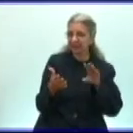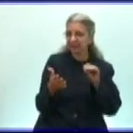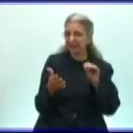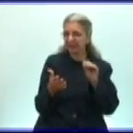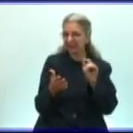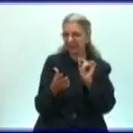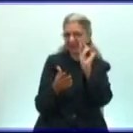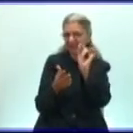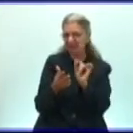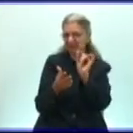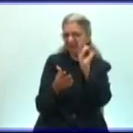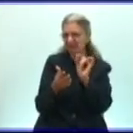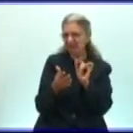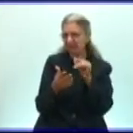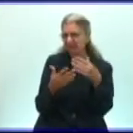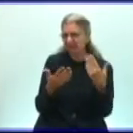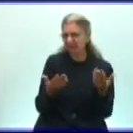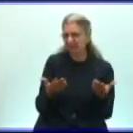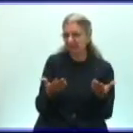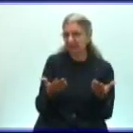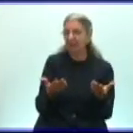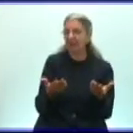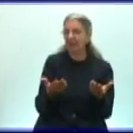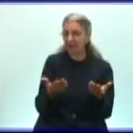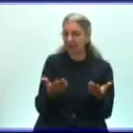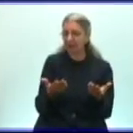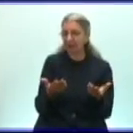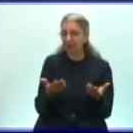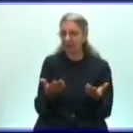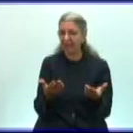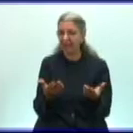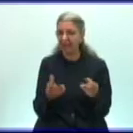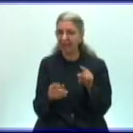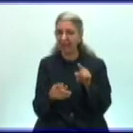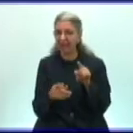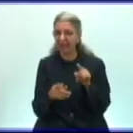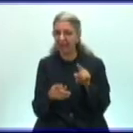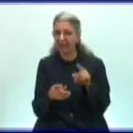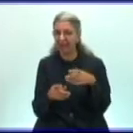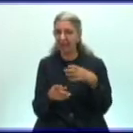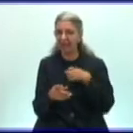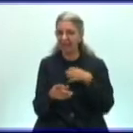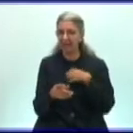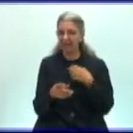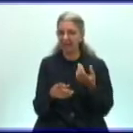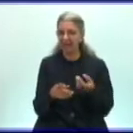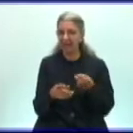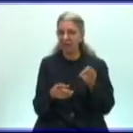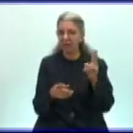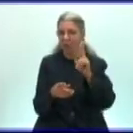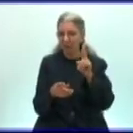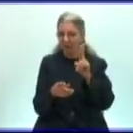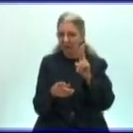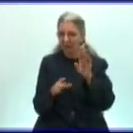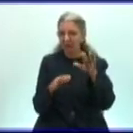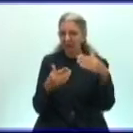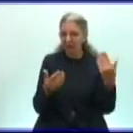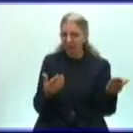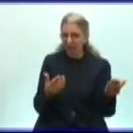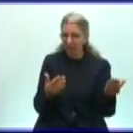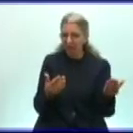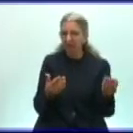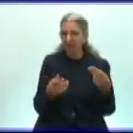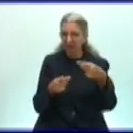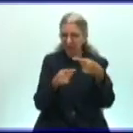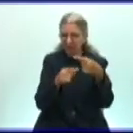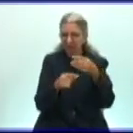flecha. Para este caso, se corresponde con un valor de tensión de